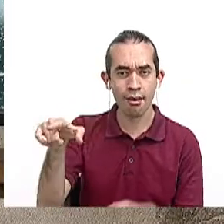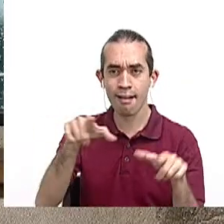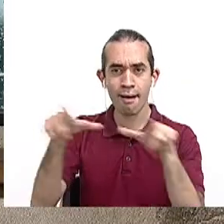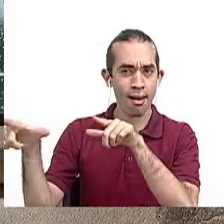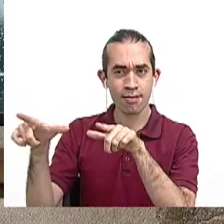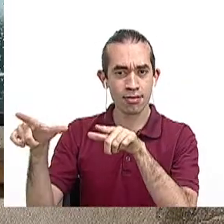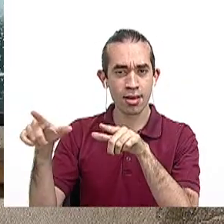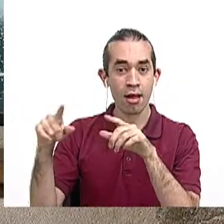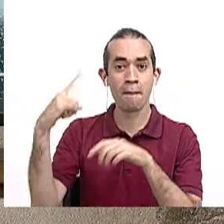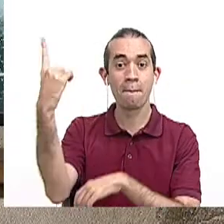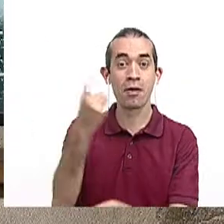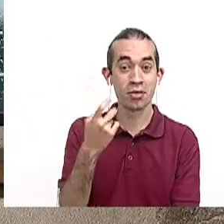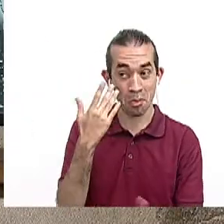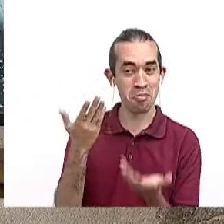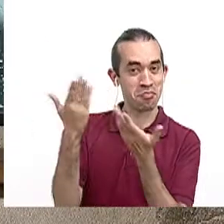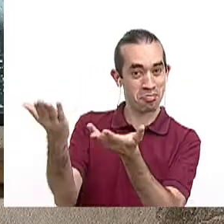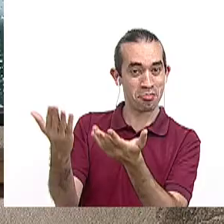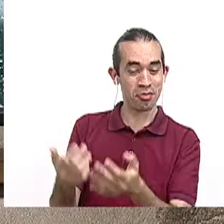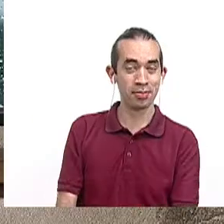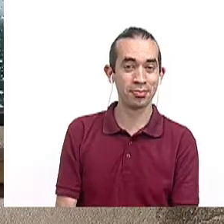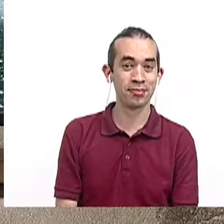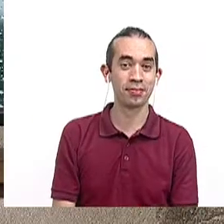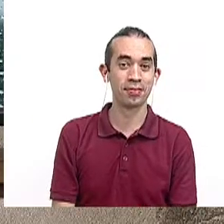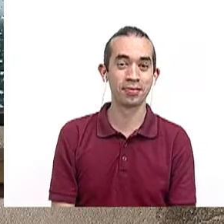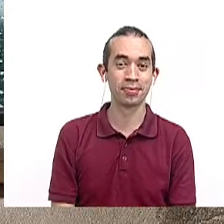lista con una pregunta. Adelante.